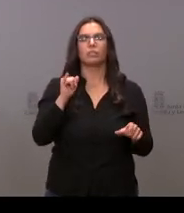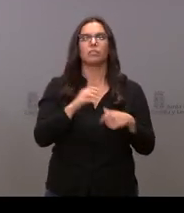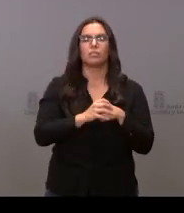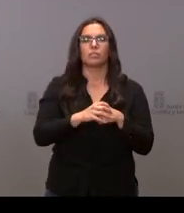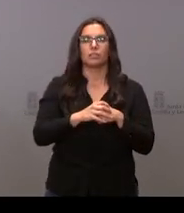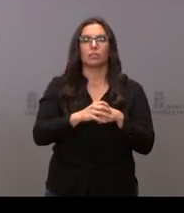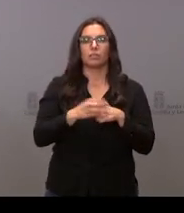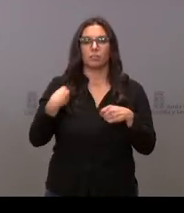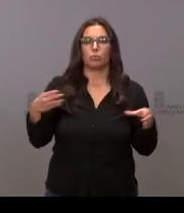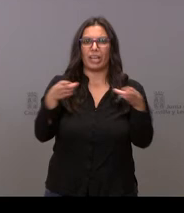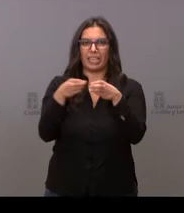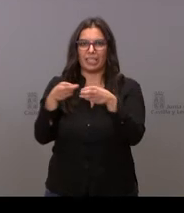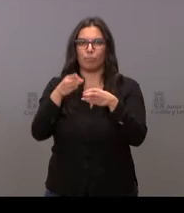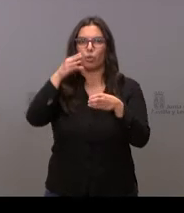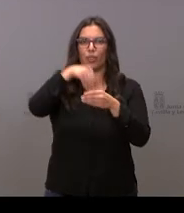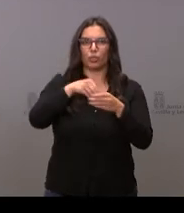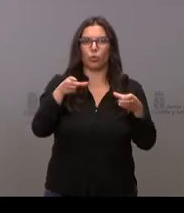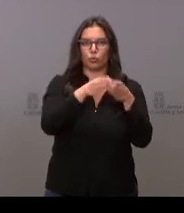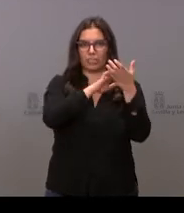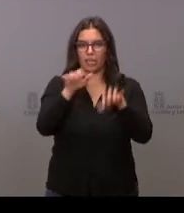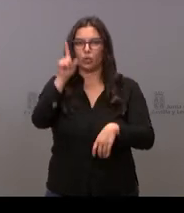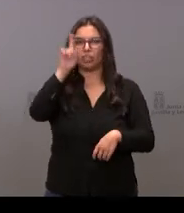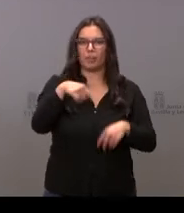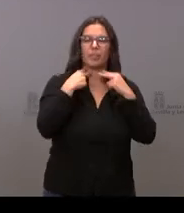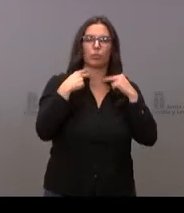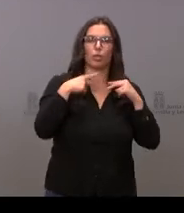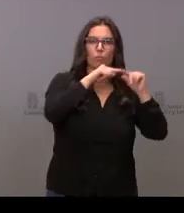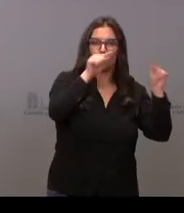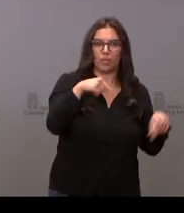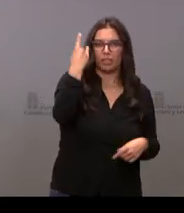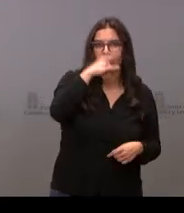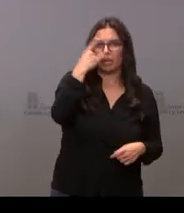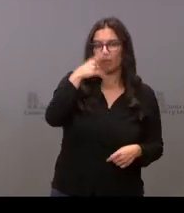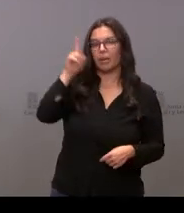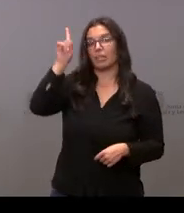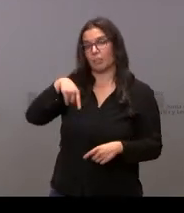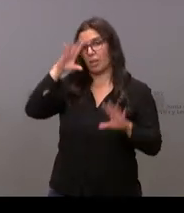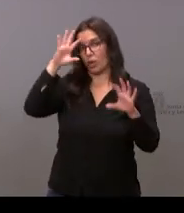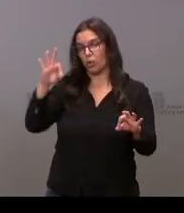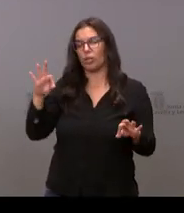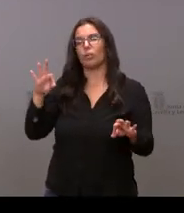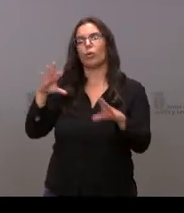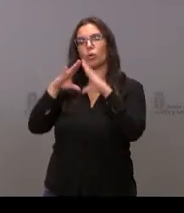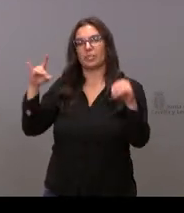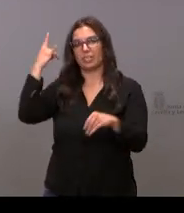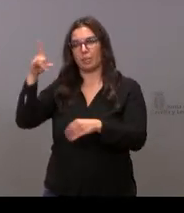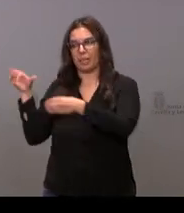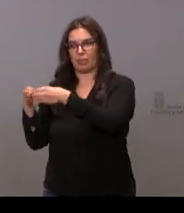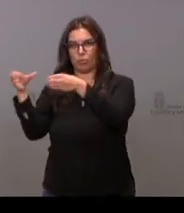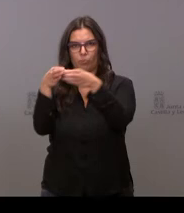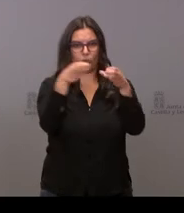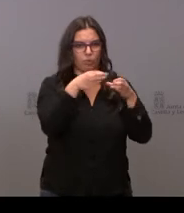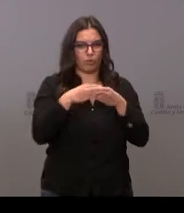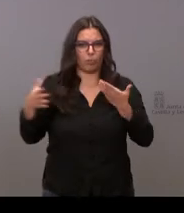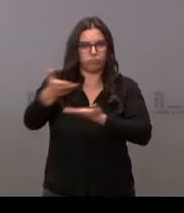los equipos de la junta de castilla y león pero también de la diputación provincial de salamanca y por supuesto de la universidad por tanto